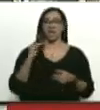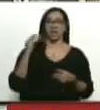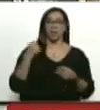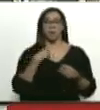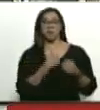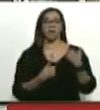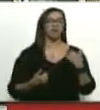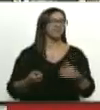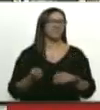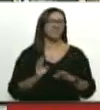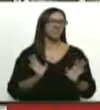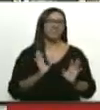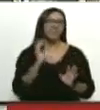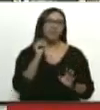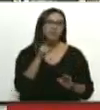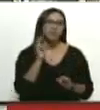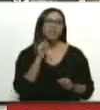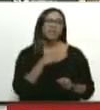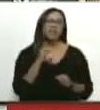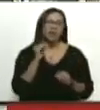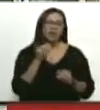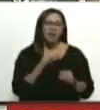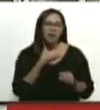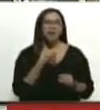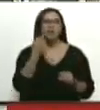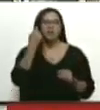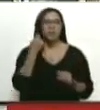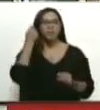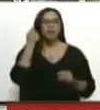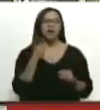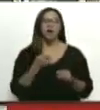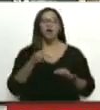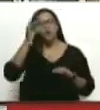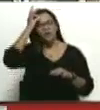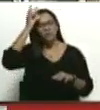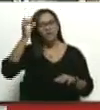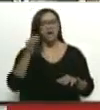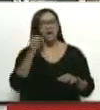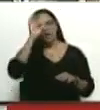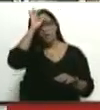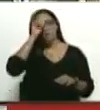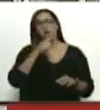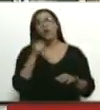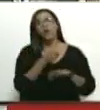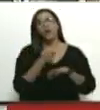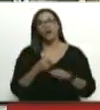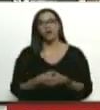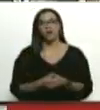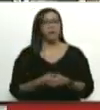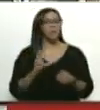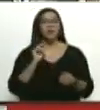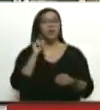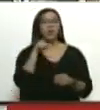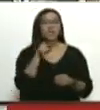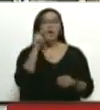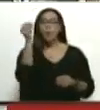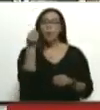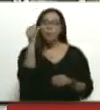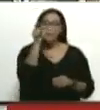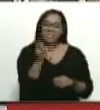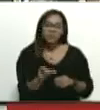cosa. No, eso no quiero hablar con usted, quiero hablar con el alcalde, con el diputado, o con el concejal, o qué sé yo, con el gobernador, pero no con usted como